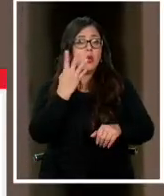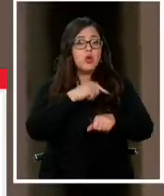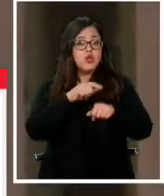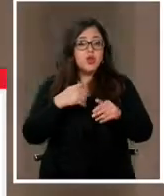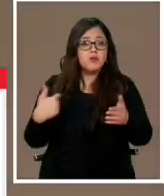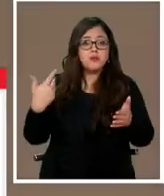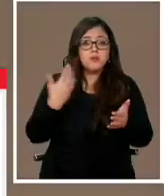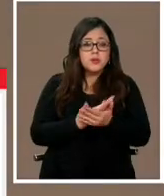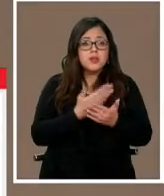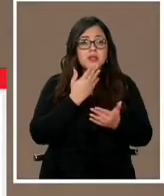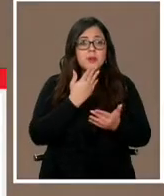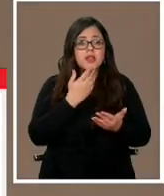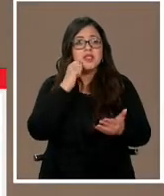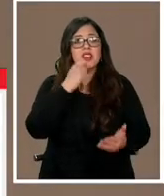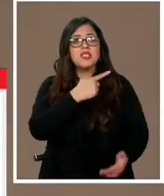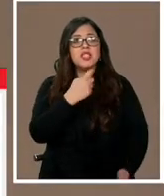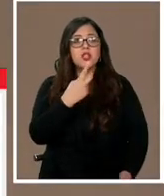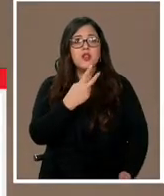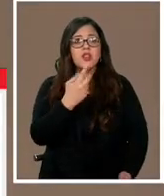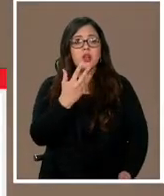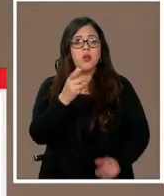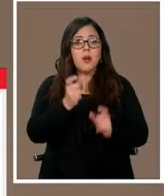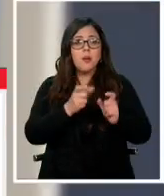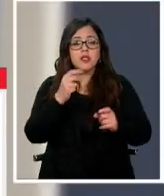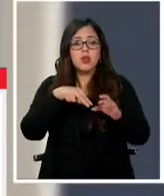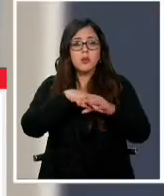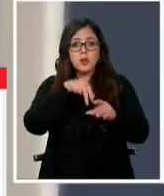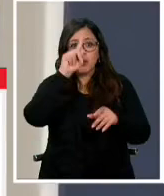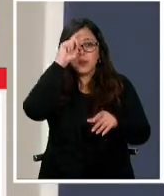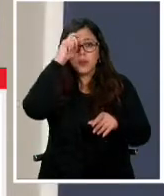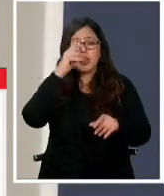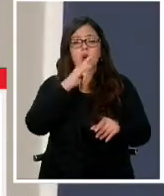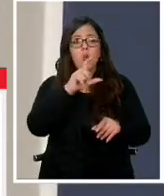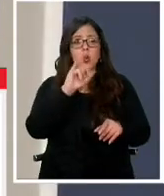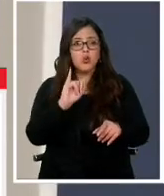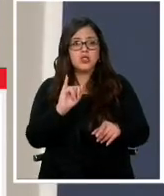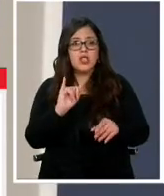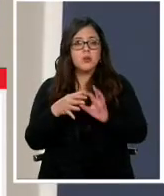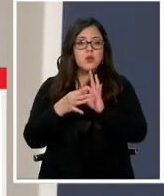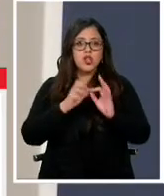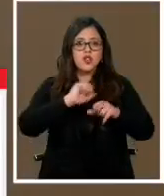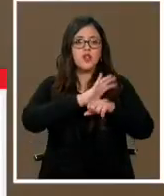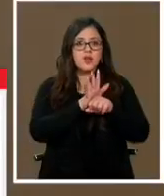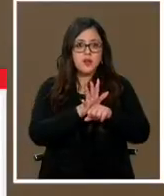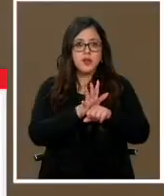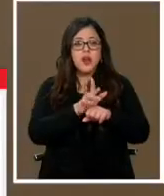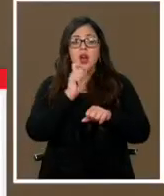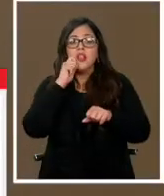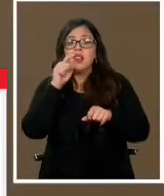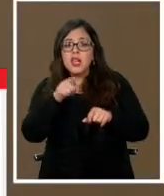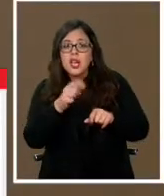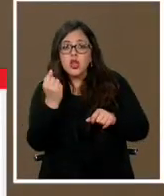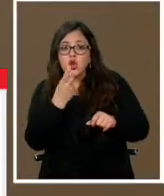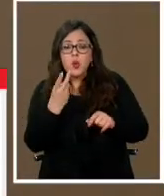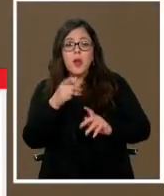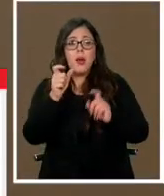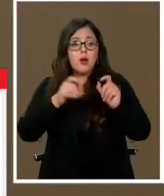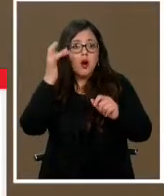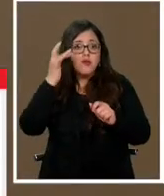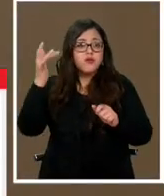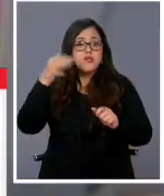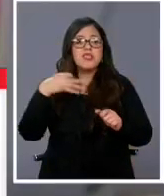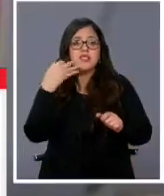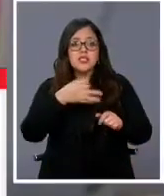se reportaron además 129 personas que están hospitalizadas en UCI por COVID, un índice que según los especialistas